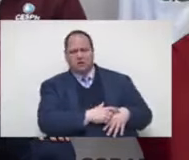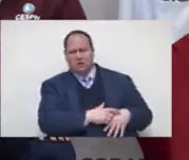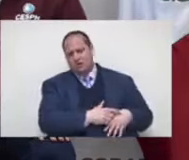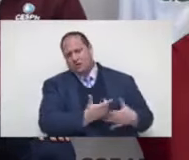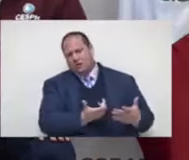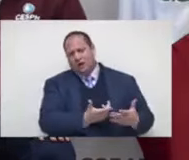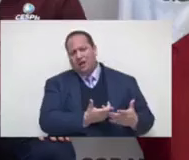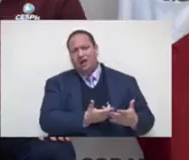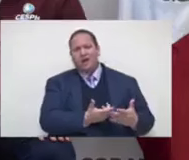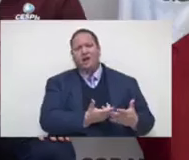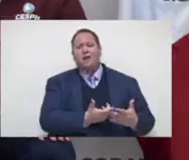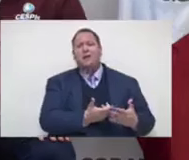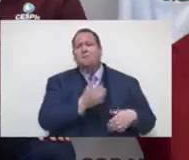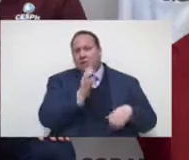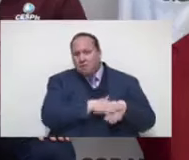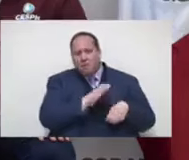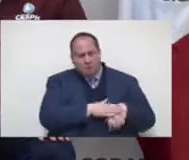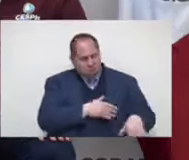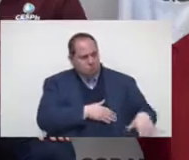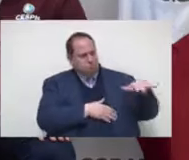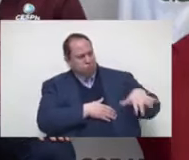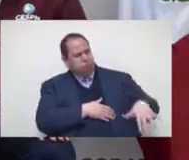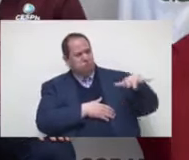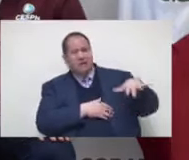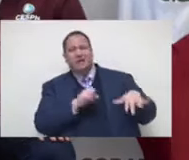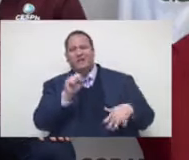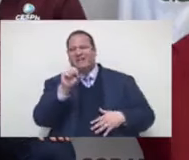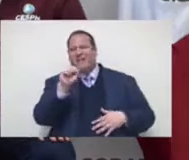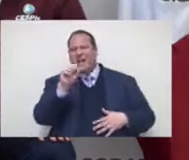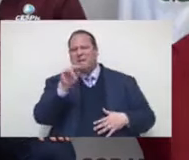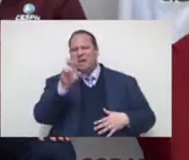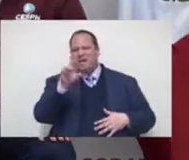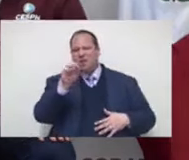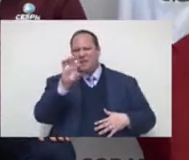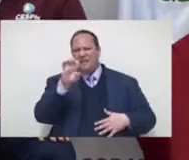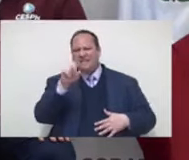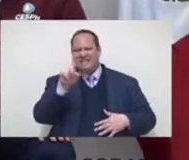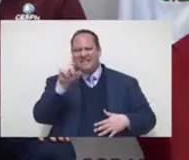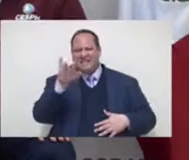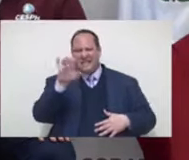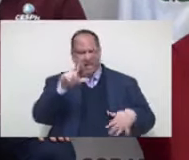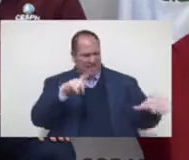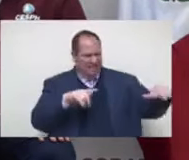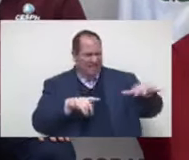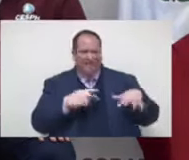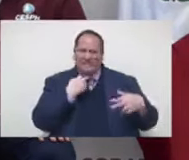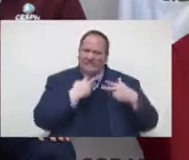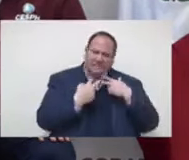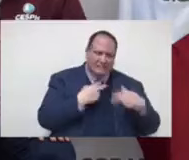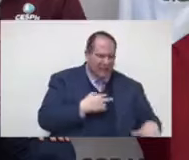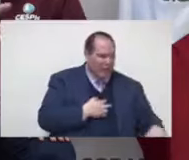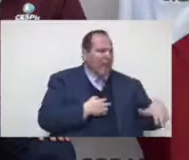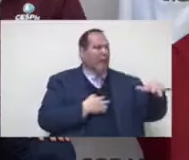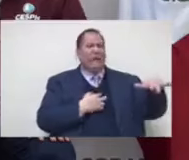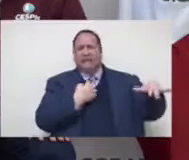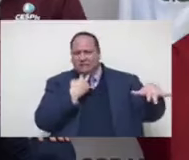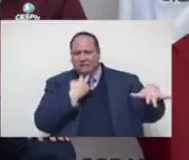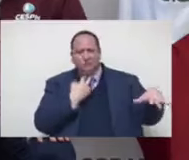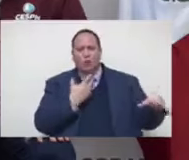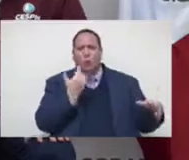hace o más continuamente se hace es San Pedro Mezquital, por ejemplo, que es una de las áreas que mayor dura ahí, ¿no? Esta vez de